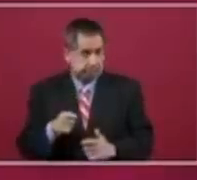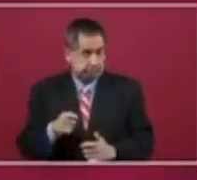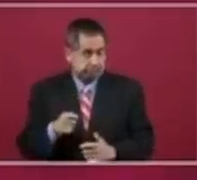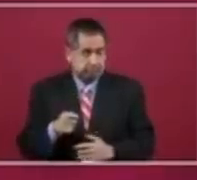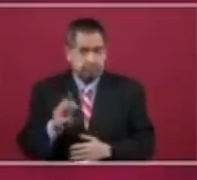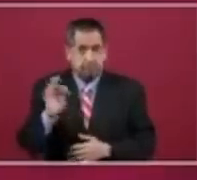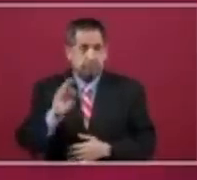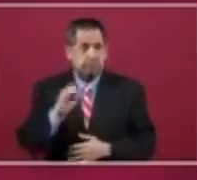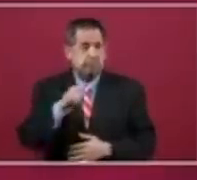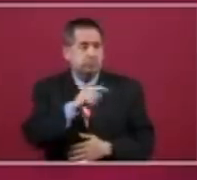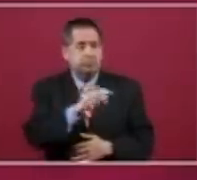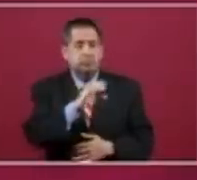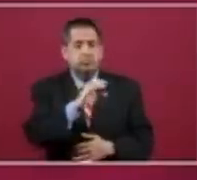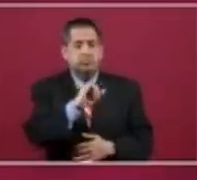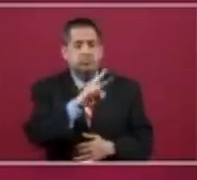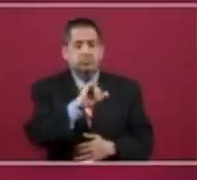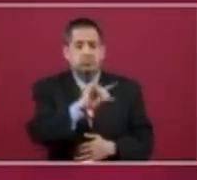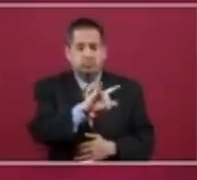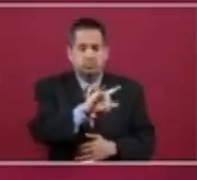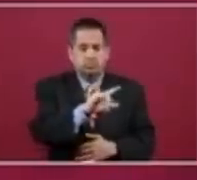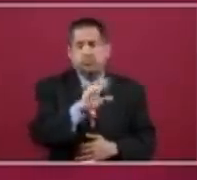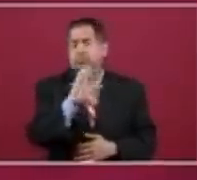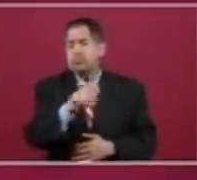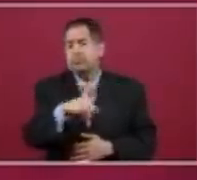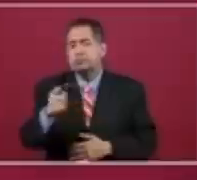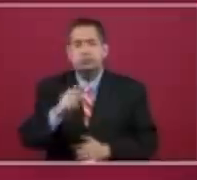un civil o un militar